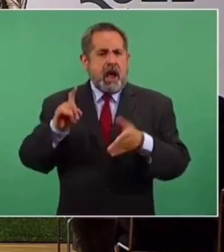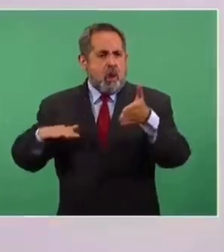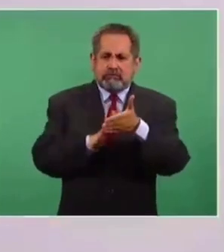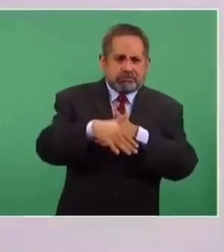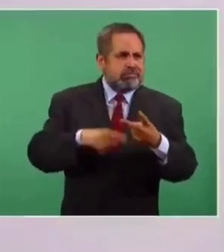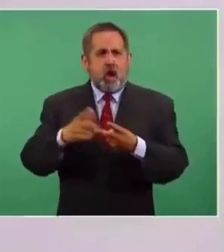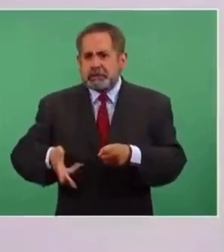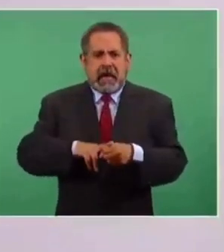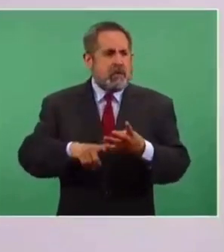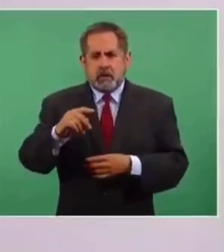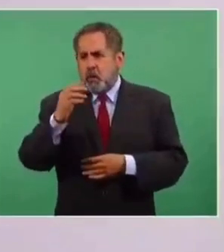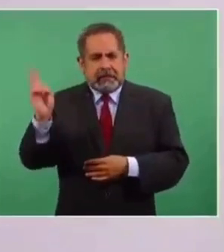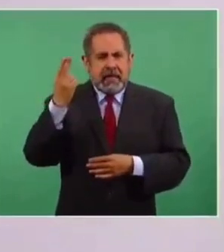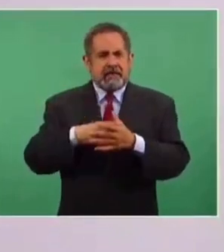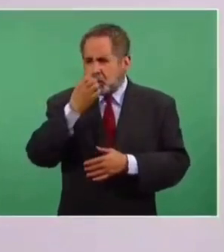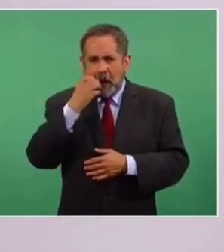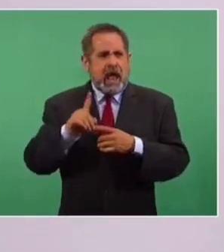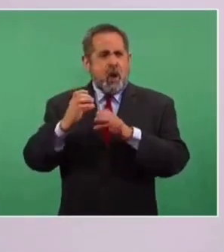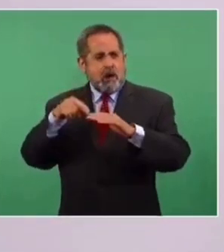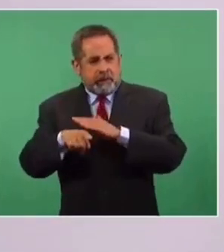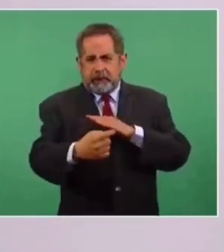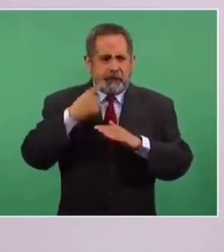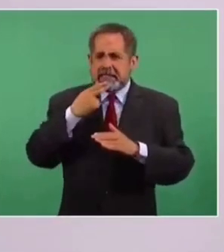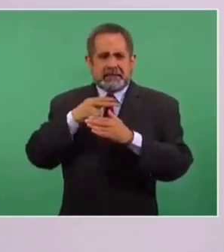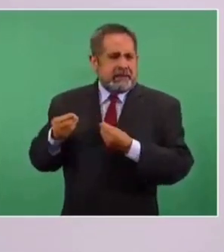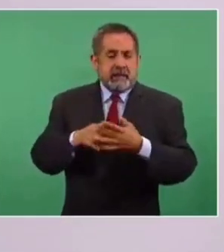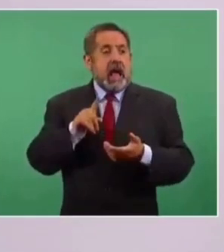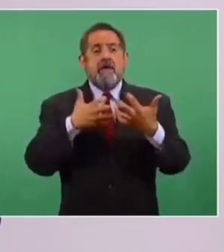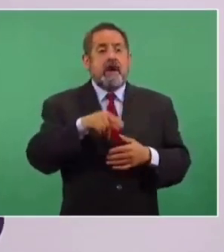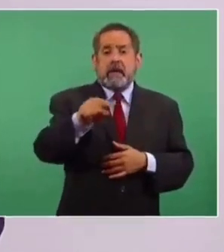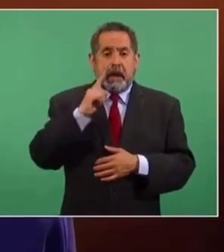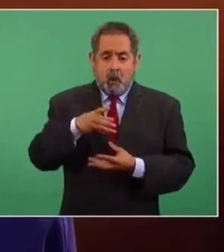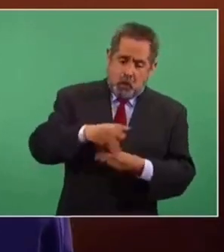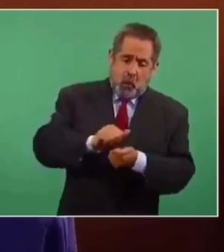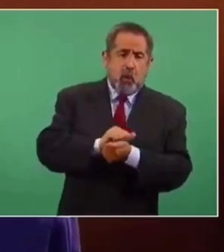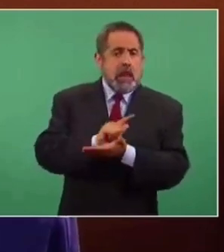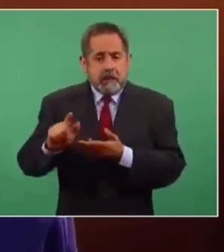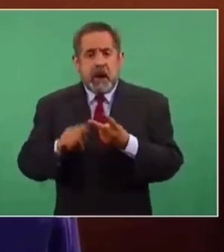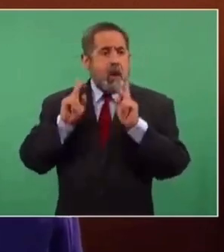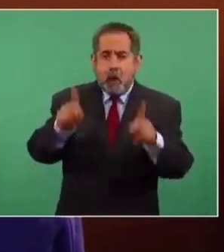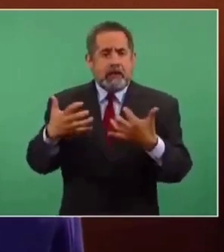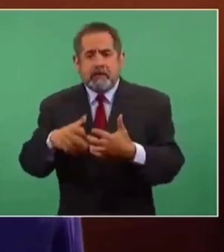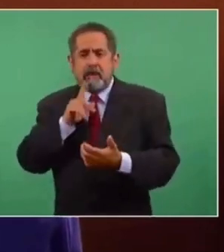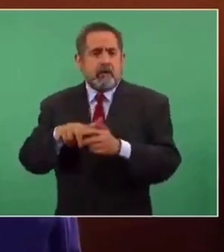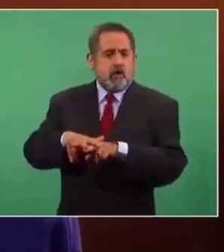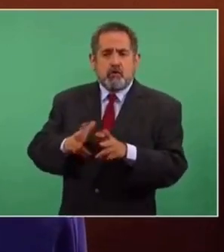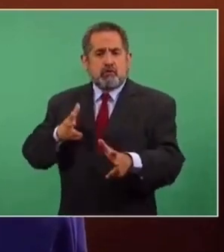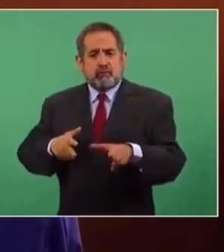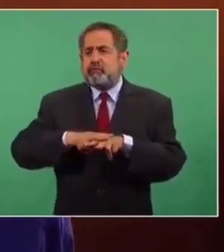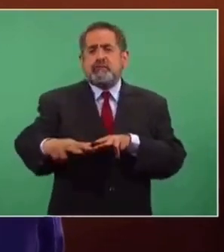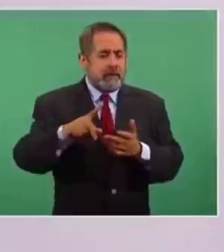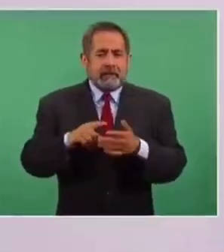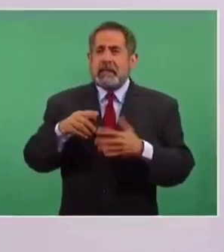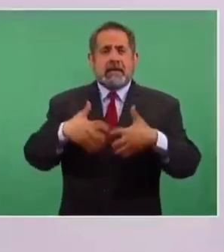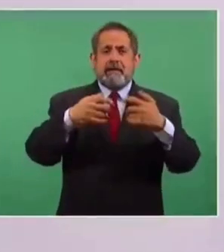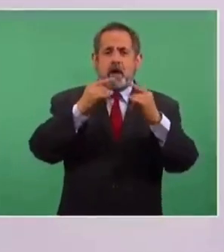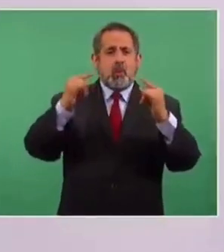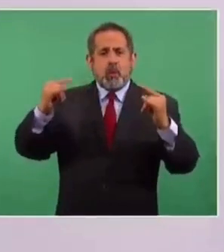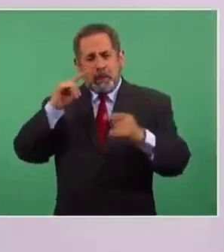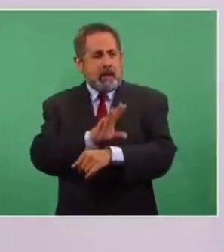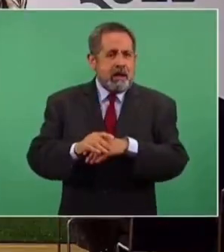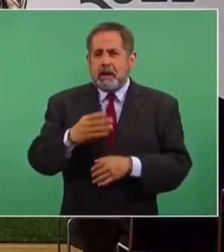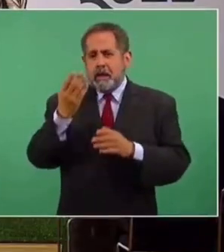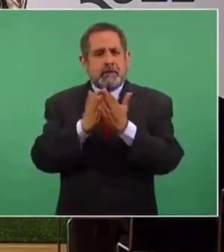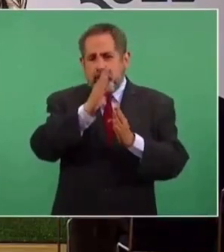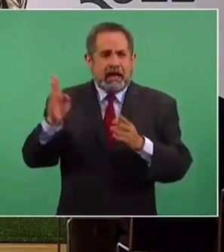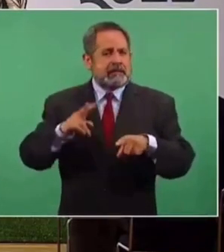hospitales, universidades, escuelas, acueductos, sistemas de drenaje, plantas de tratamiento de aguas residuales, puentes, refinerías, vías férreas, centrales eléctricas, aeropuertos, cuarteles,